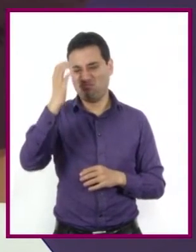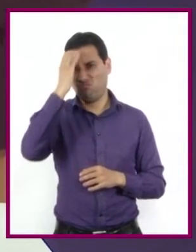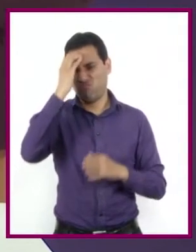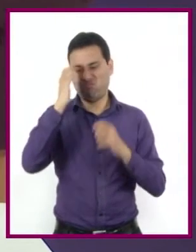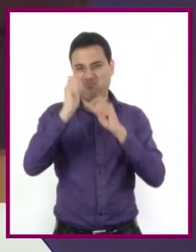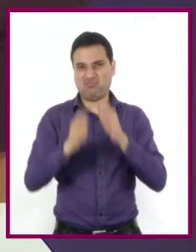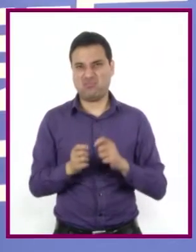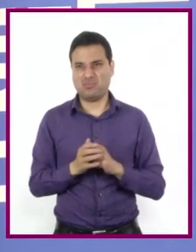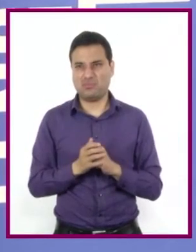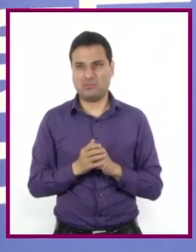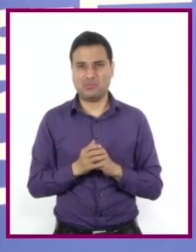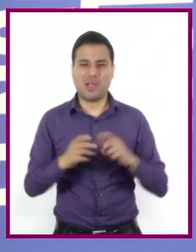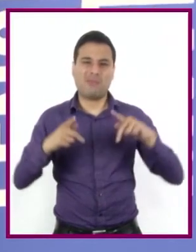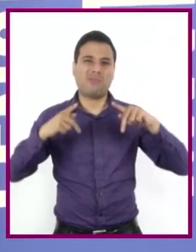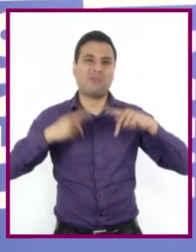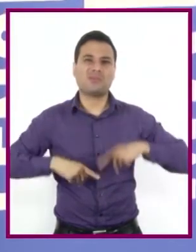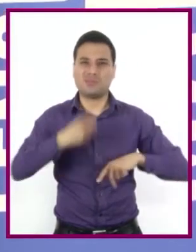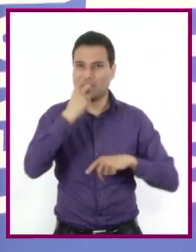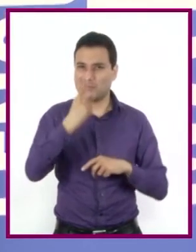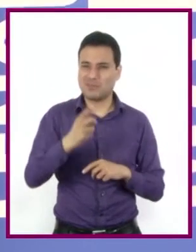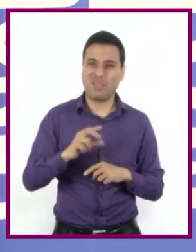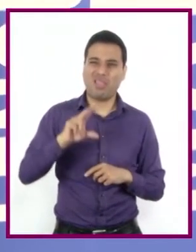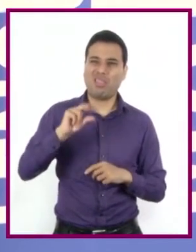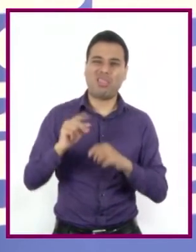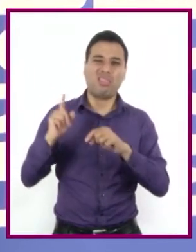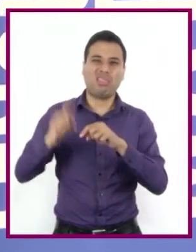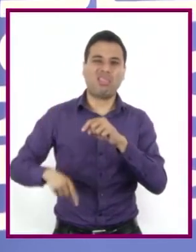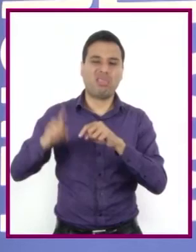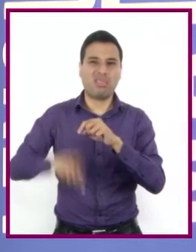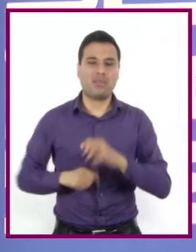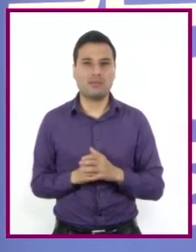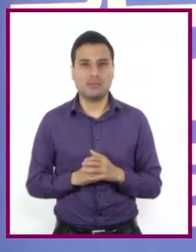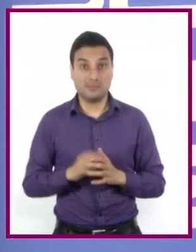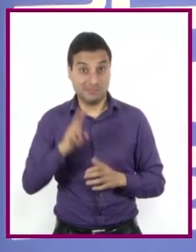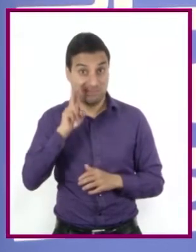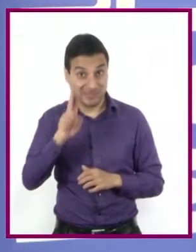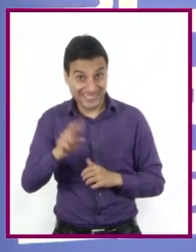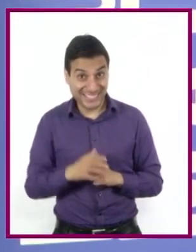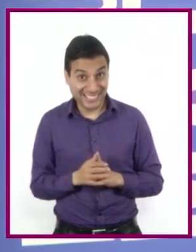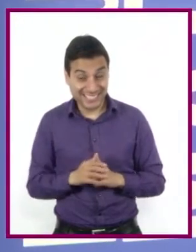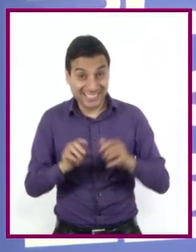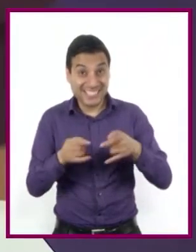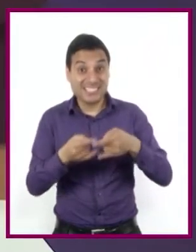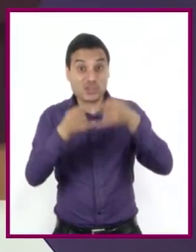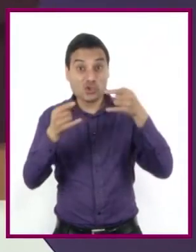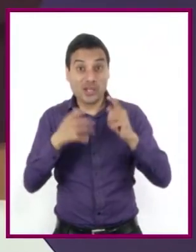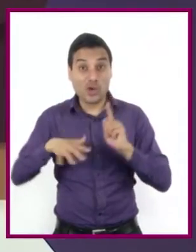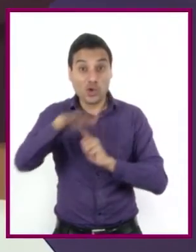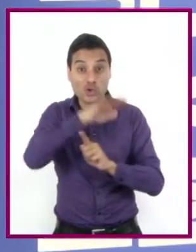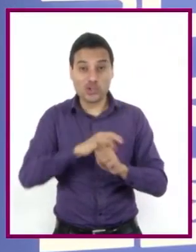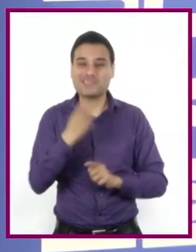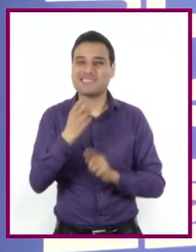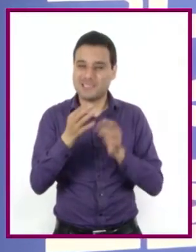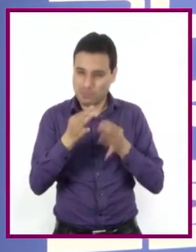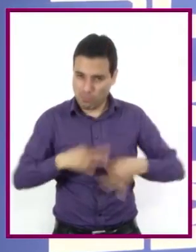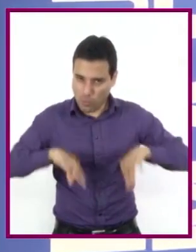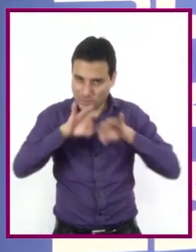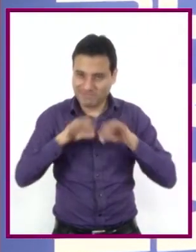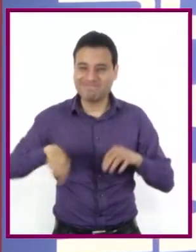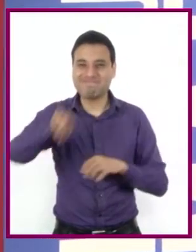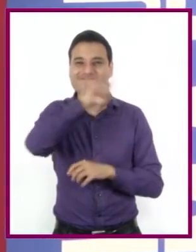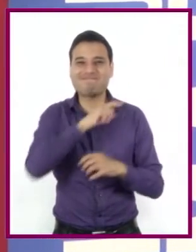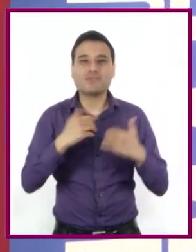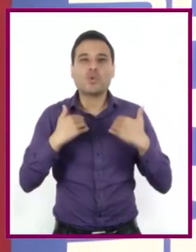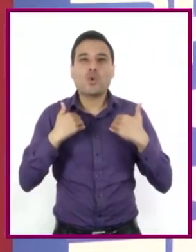juzgadas. Como han podido darse cuenta, el contexto histórico o social de una época es importante para comprender